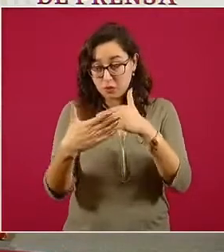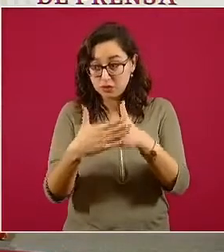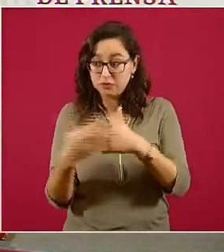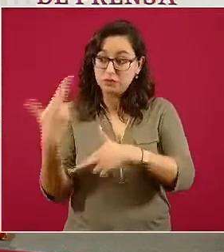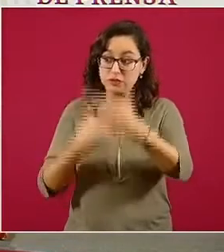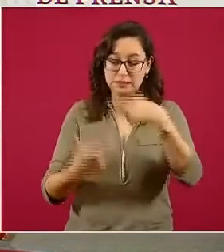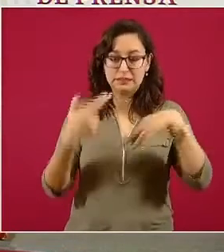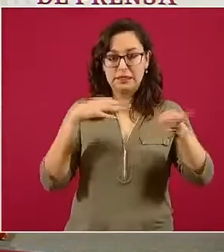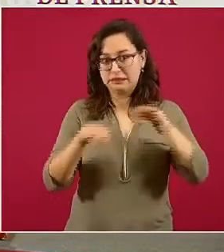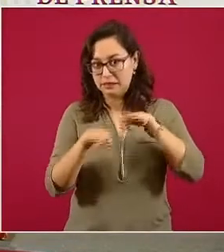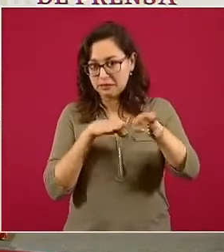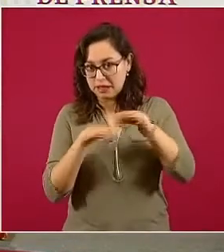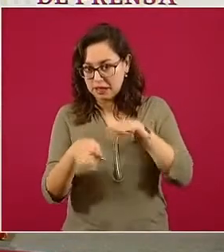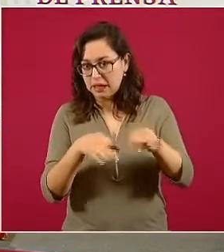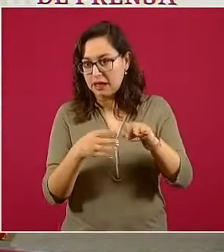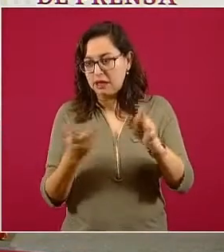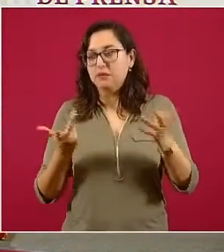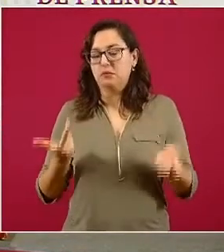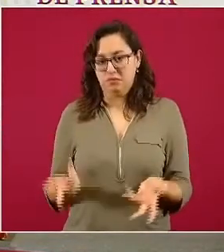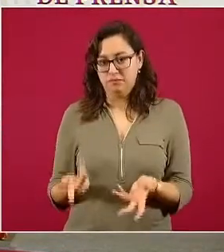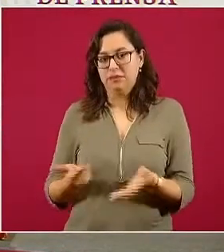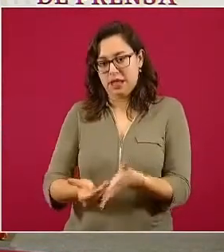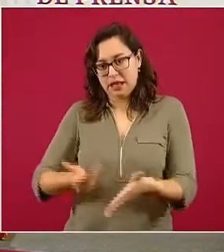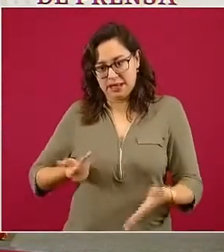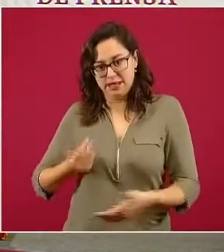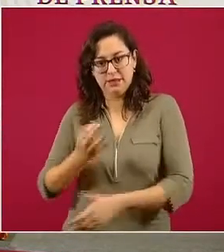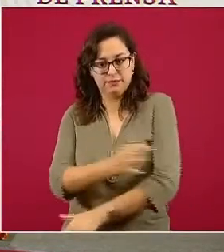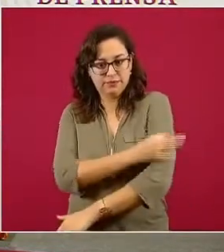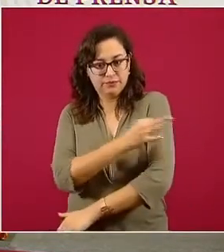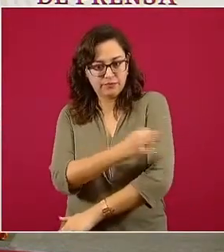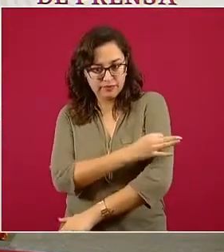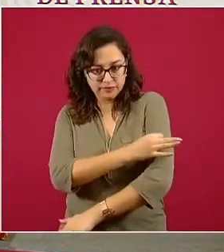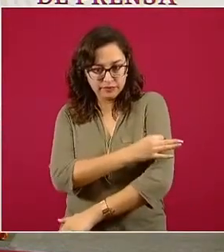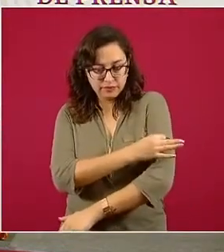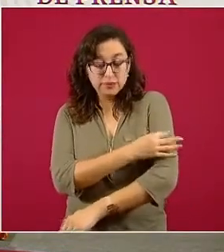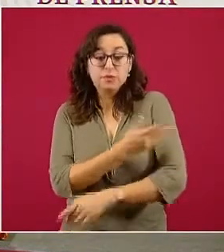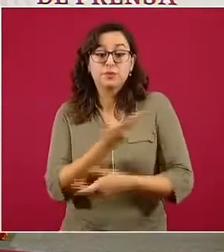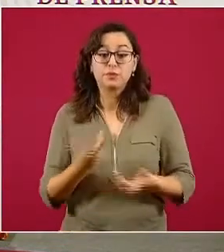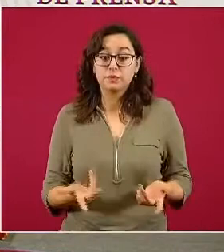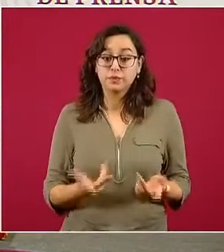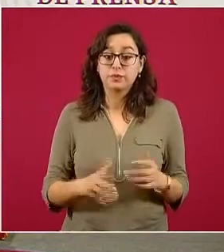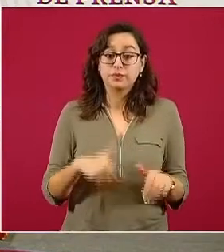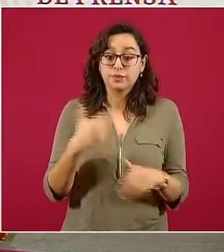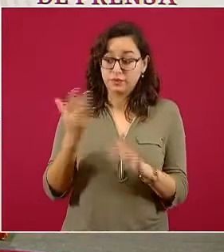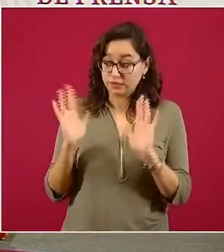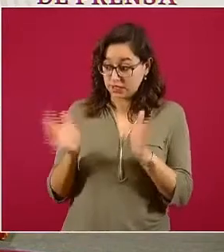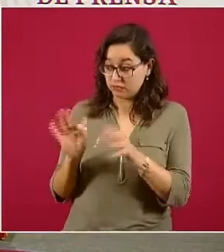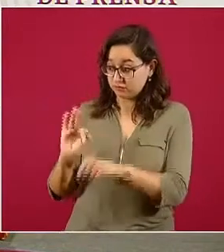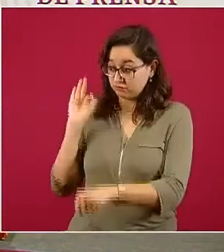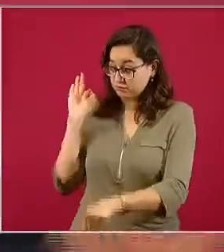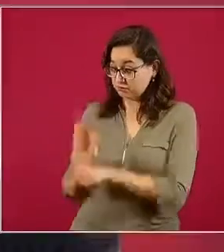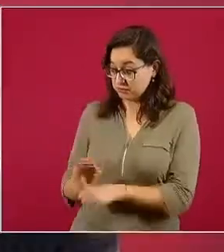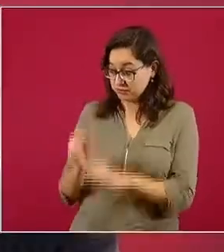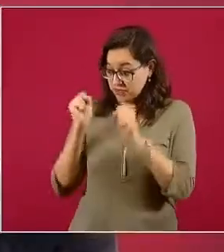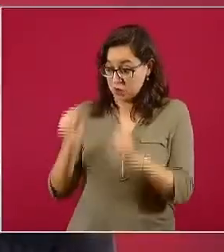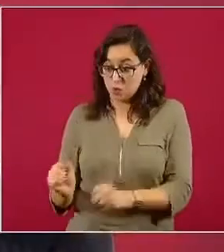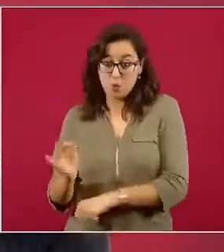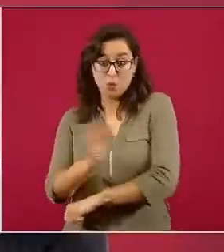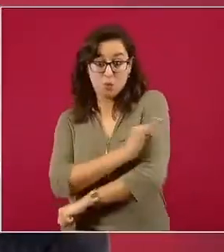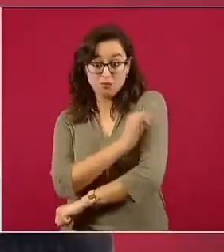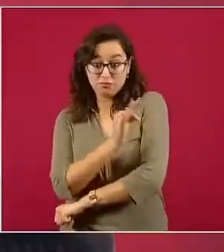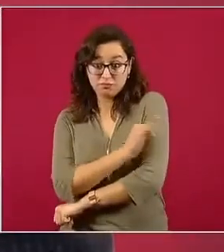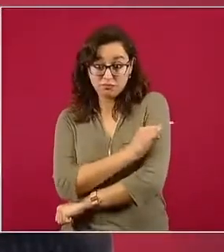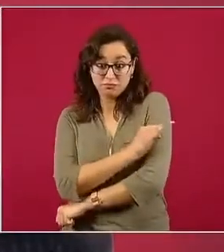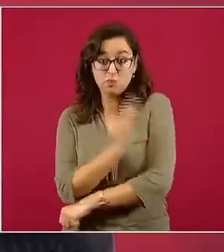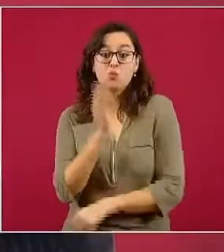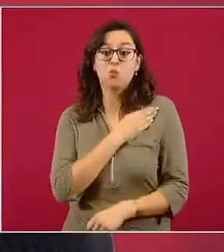momento. Entonces, también serán consideradas para ser vacunadas, y al momento de estar protegidas, esto ya es buena